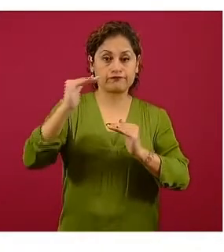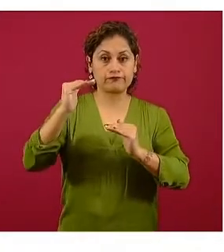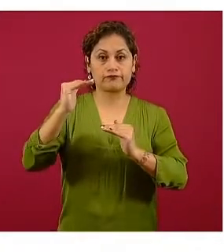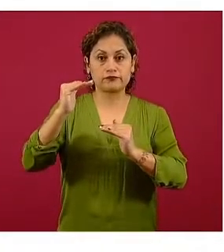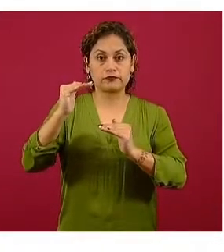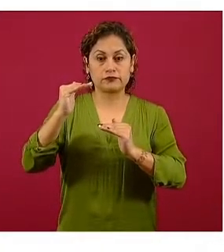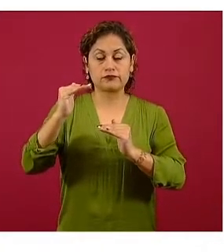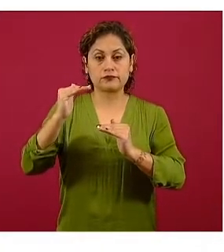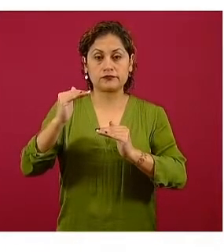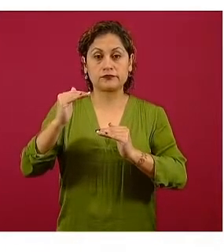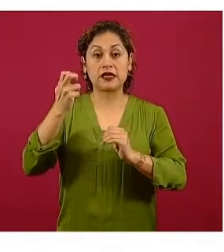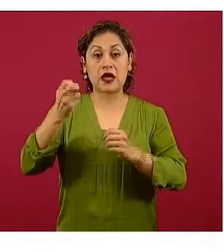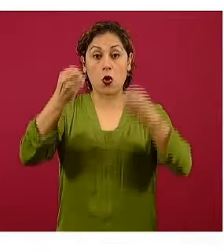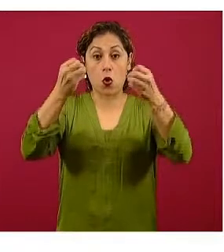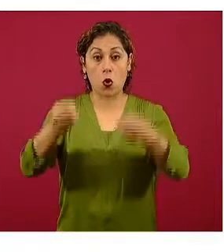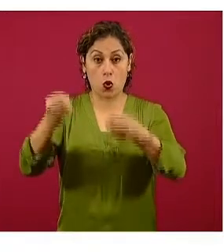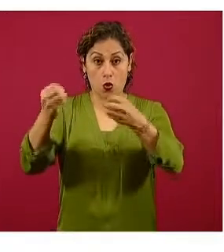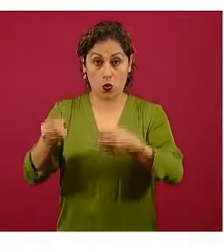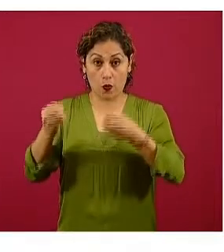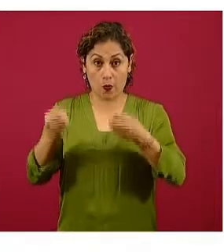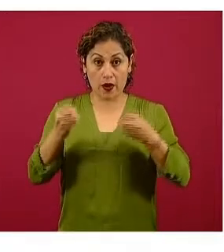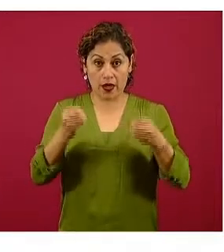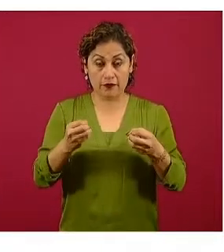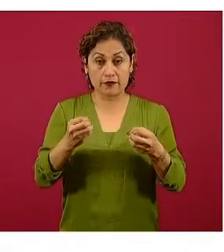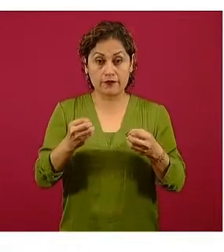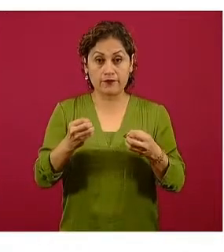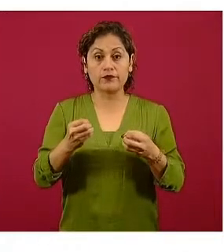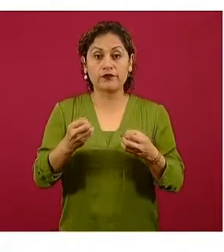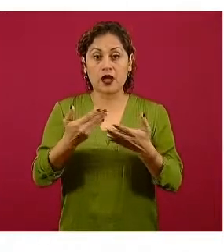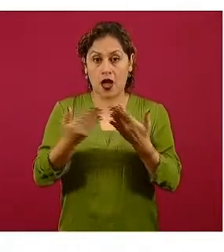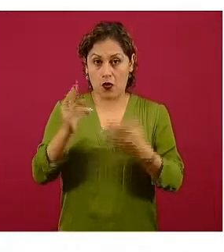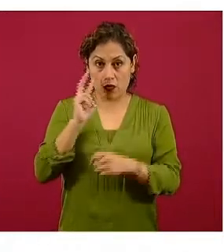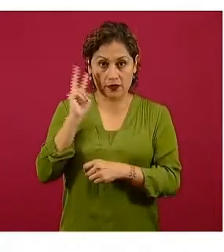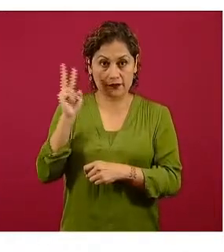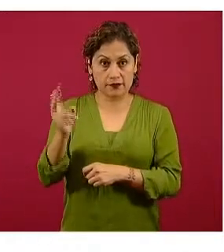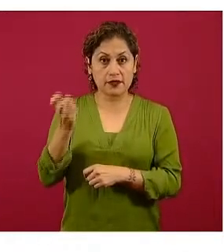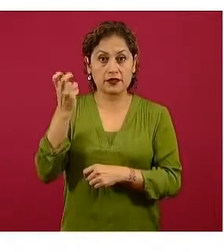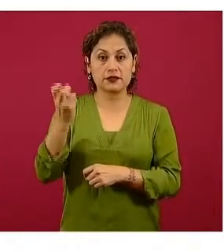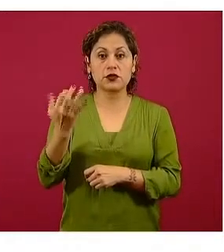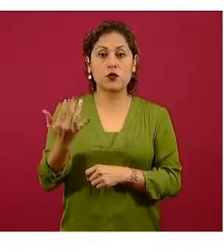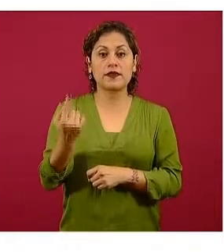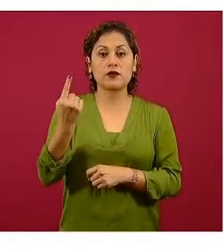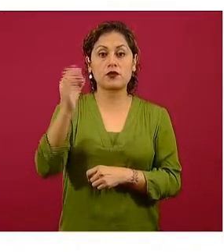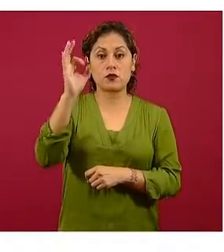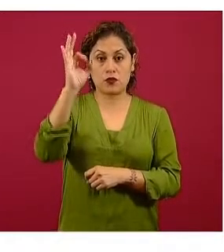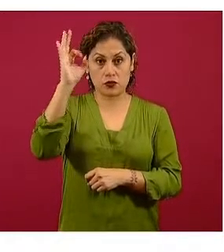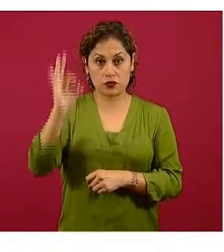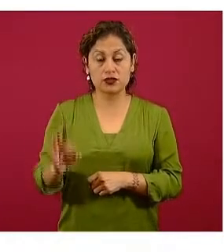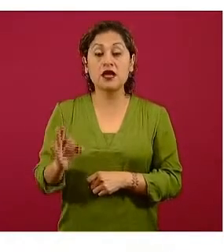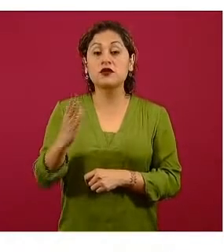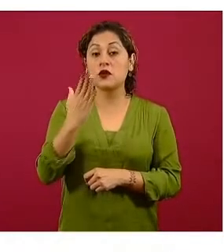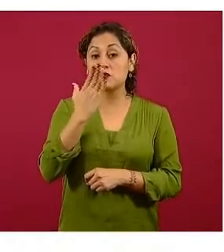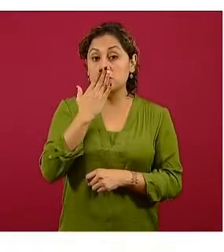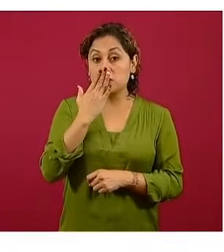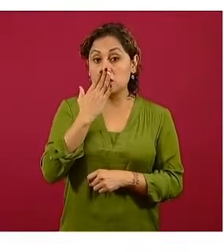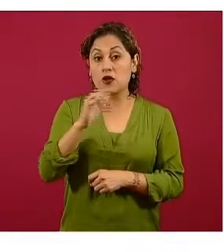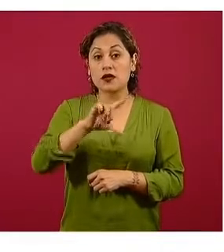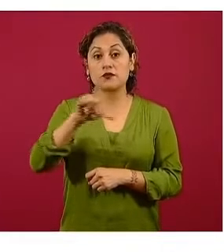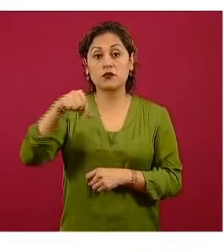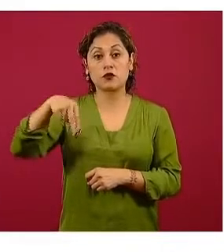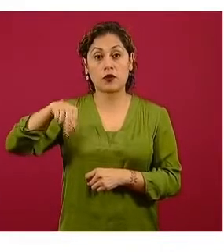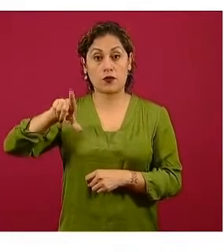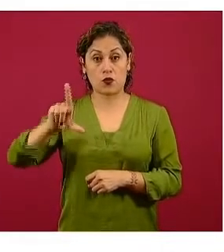mitad de ocupación de sus camas. Para el día de hoy tenemos con un 51% a Sonora, le sigue Nuevo